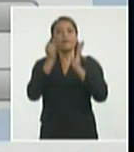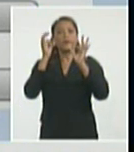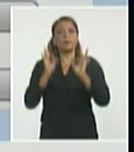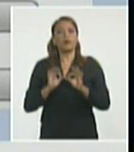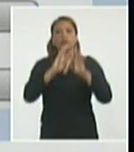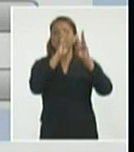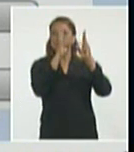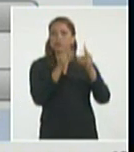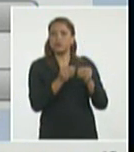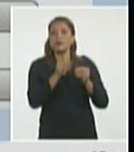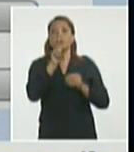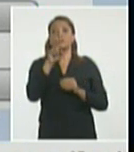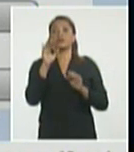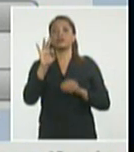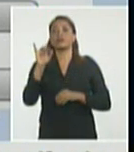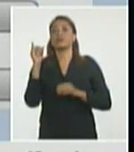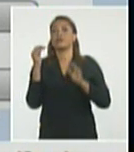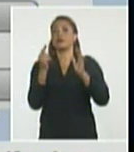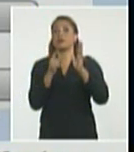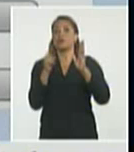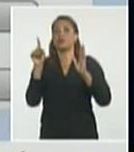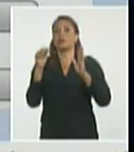de